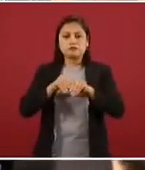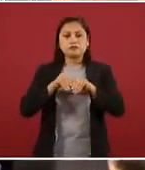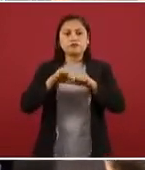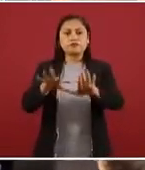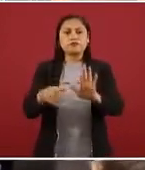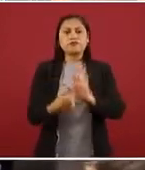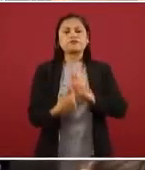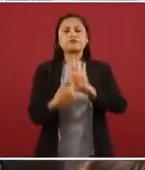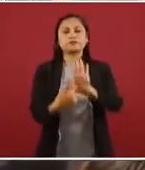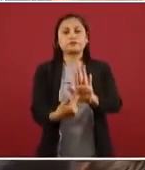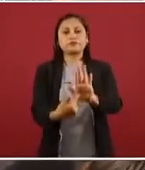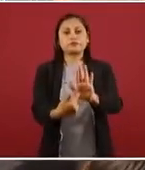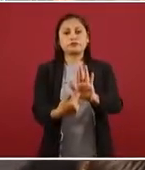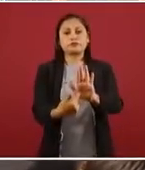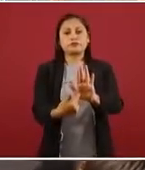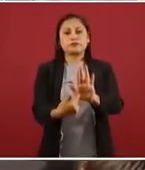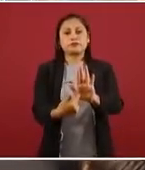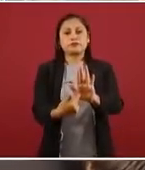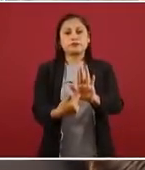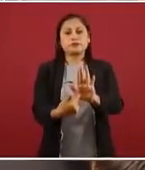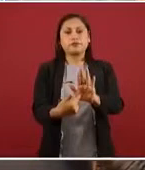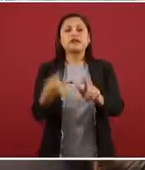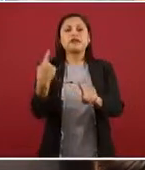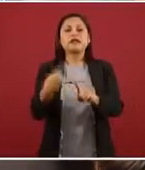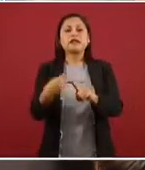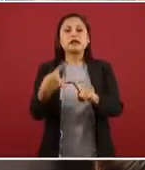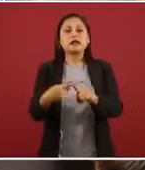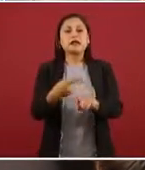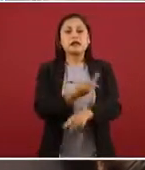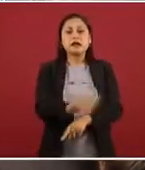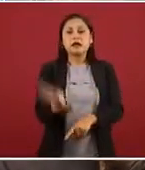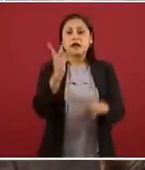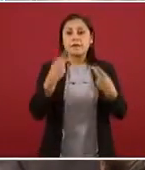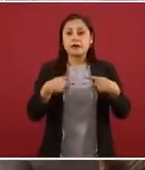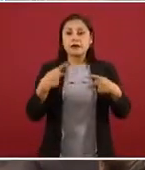de todos los que reciben apoyos.